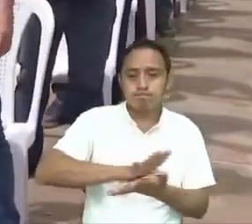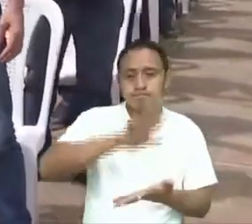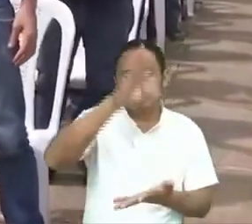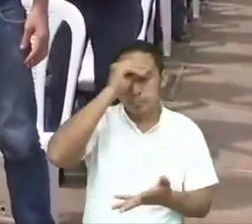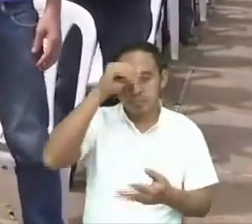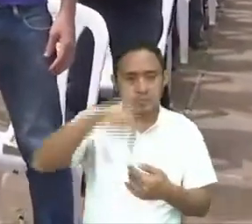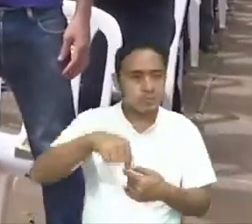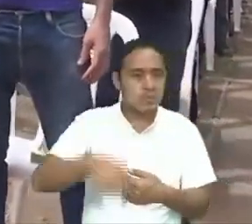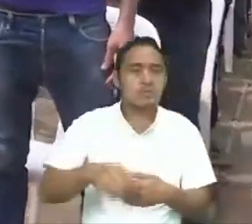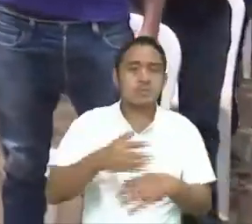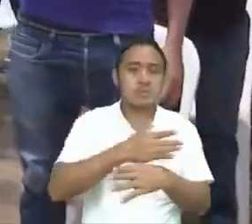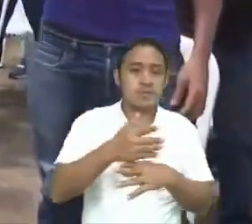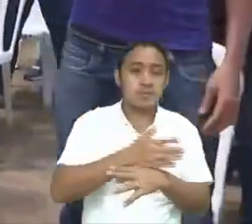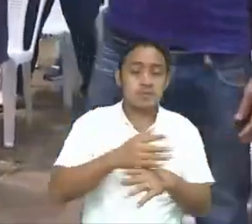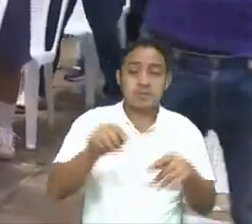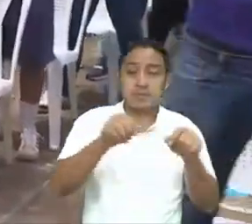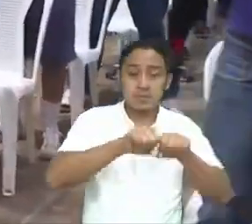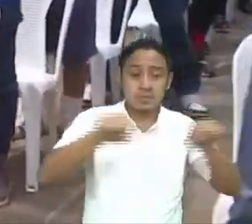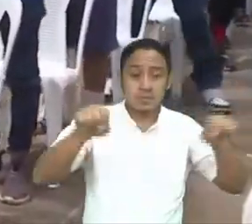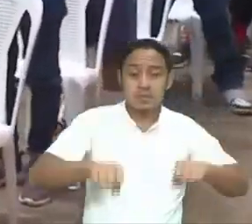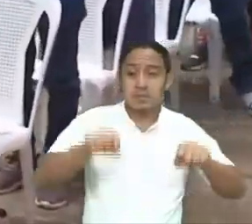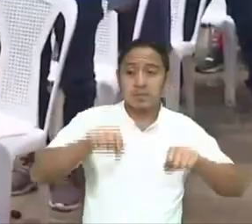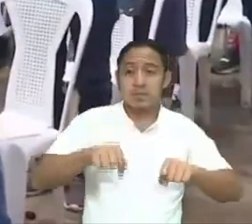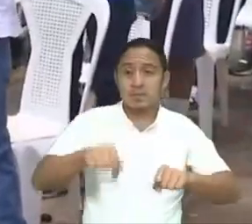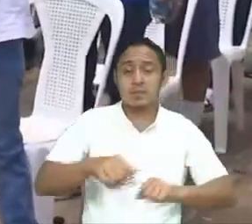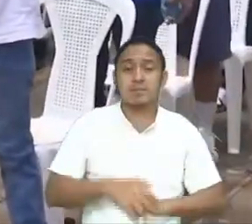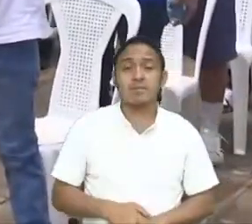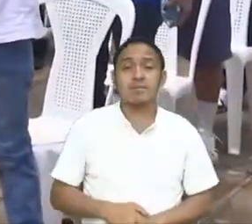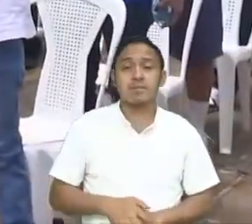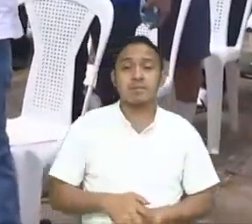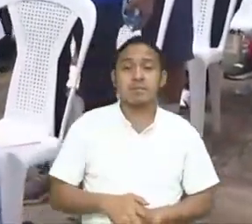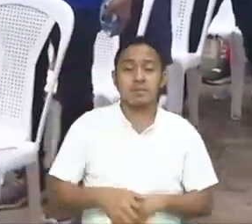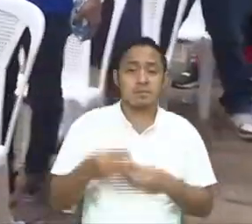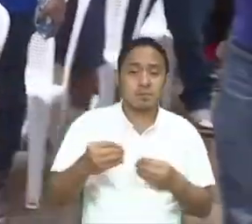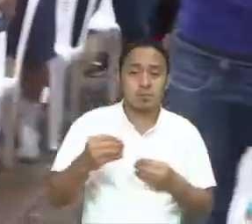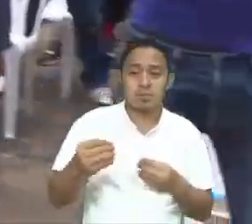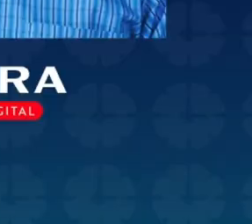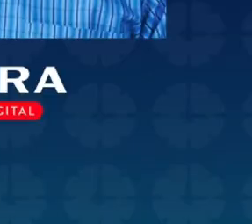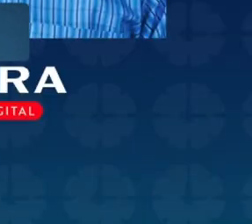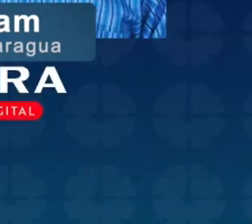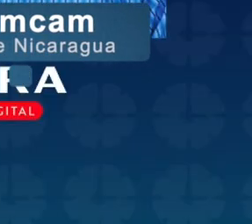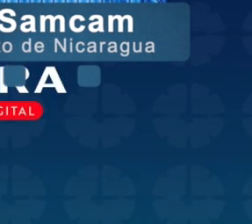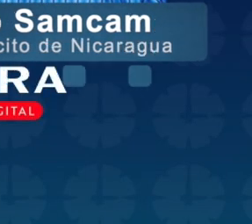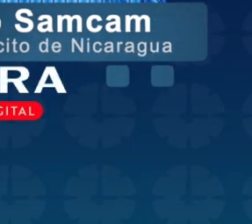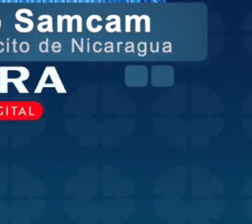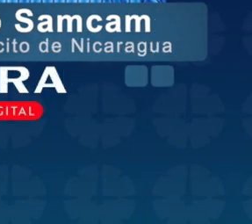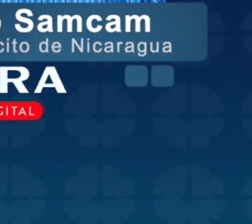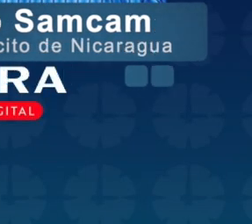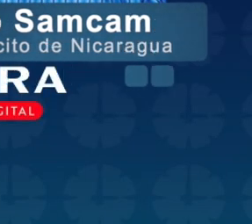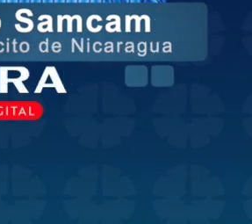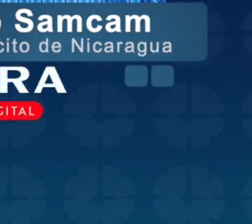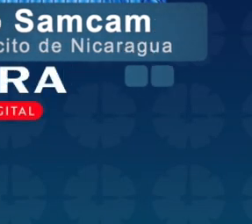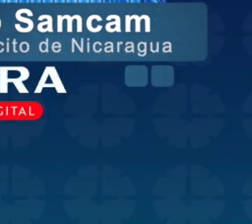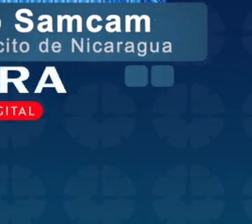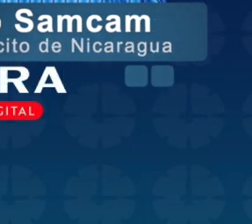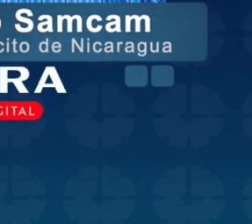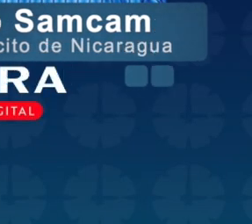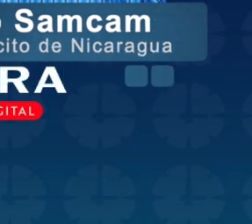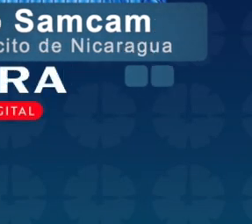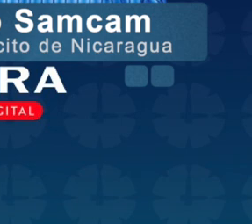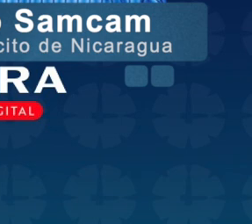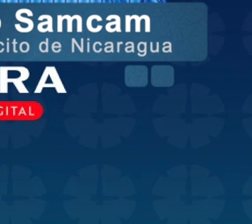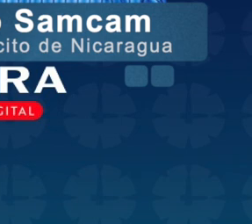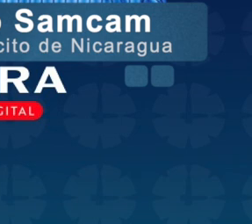Mayor, sí. Es evidente que en Nicaragua no existe esta seguridad ciudadana que hasta el día de hoy,